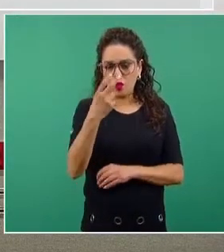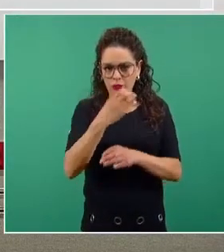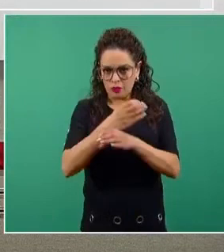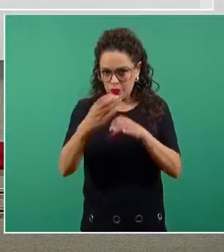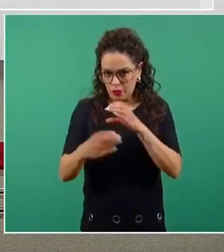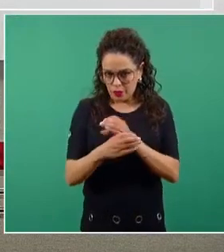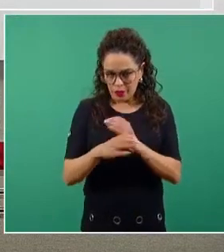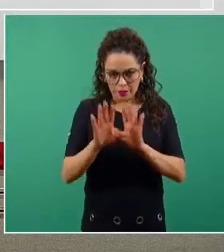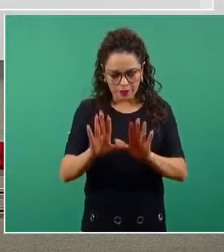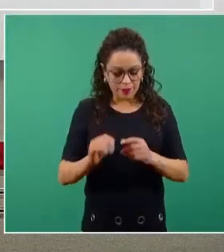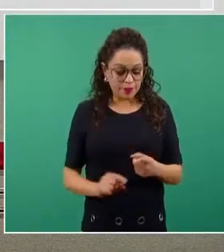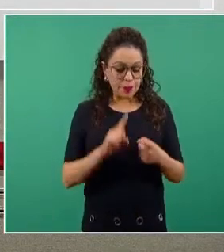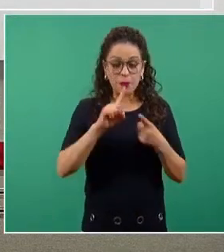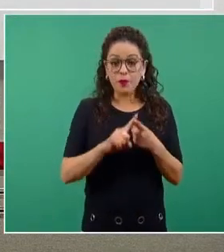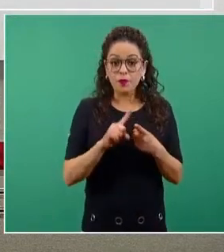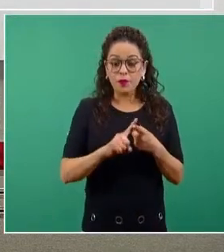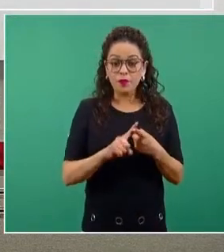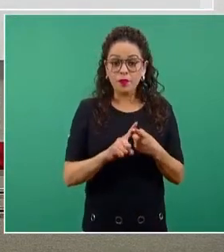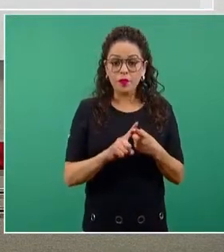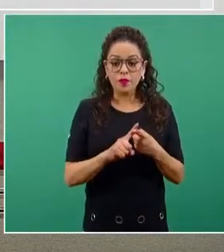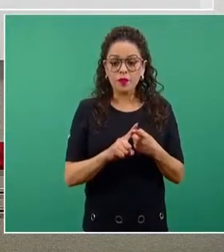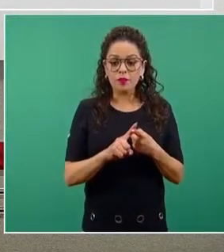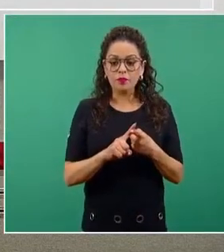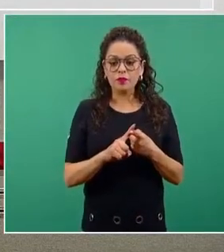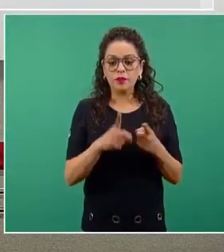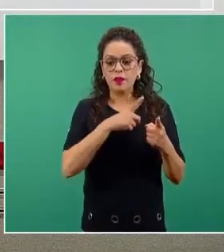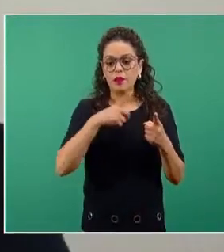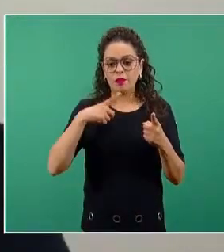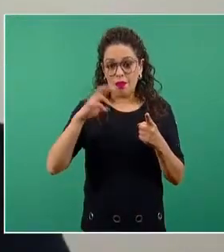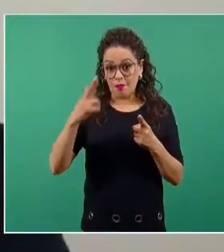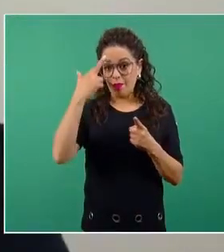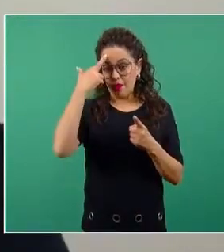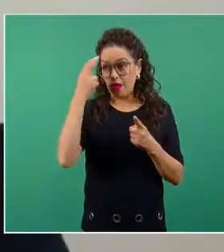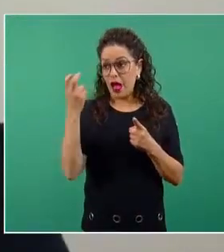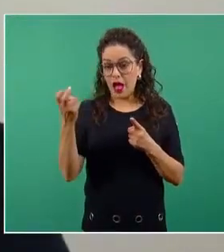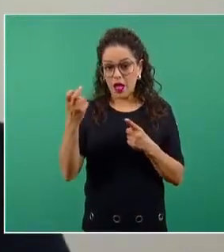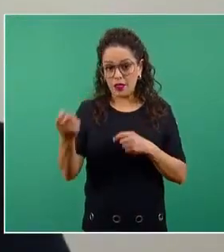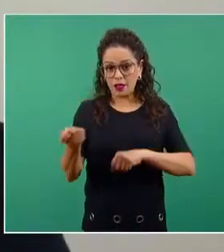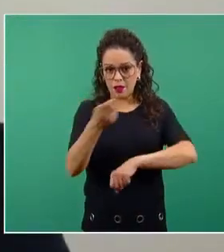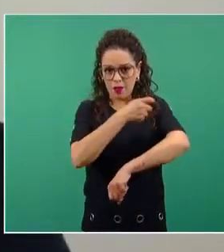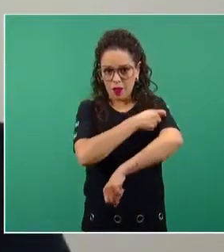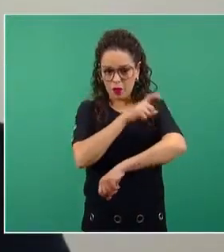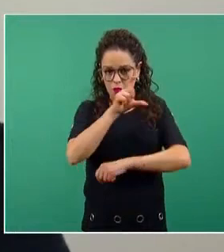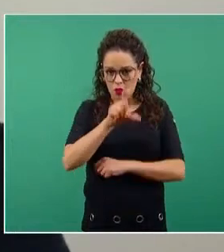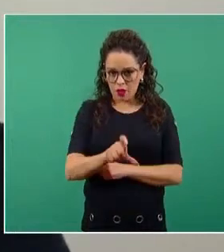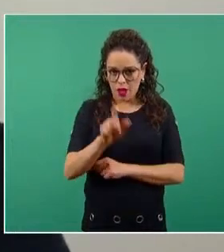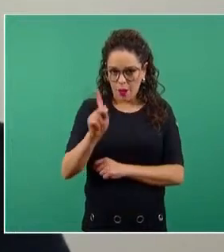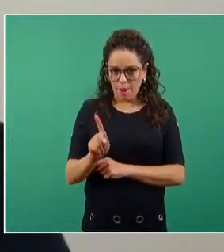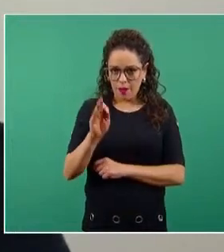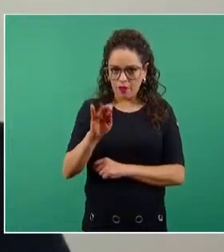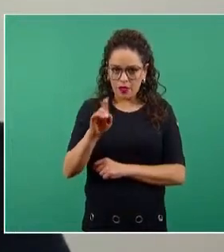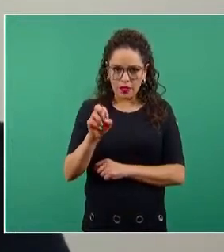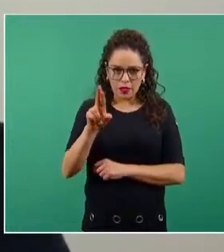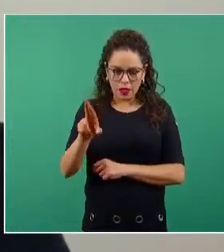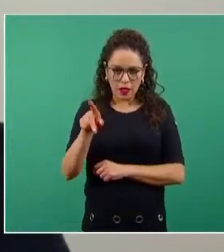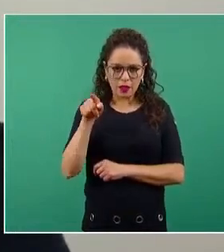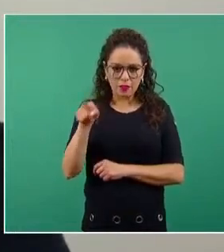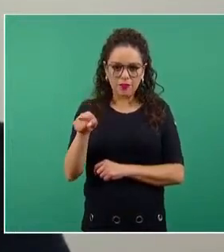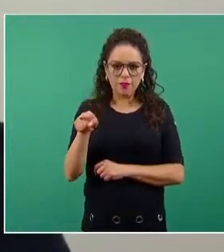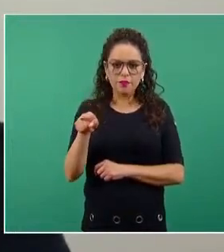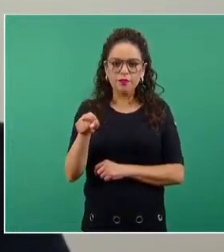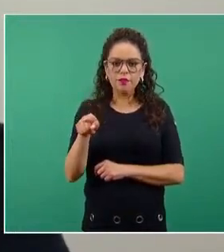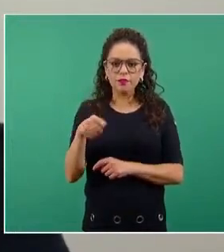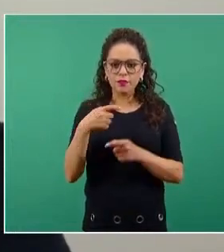determinantes. El primero de ellos es que recordemos que la vacuna Pfizer-BioNTech, la gran mayoría de ella se